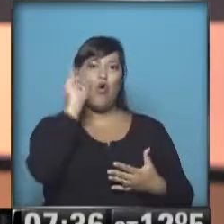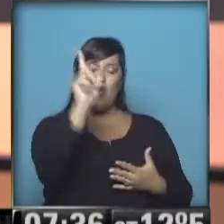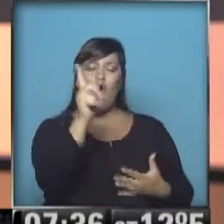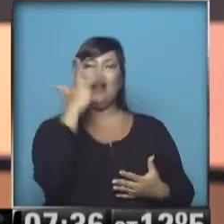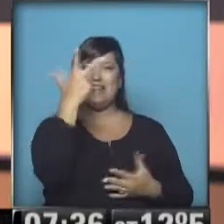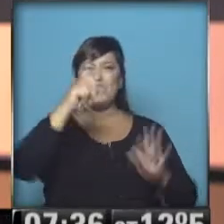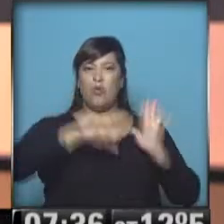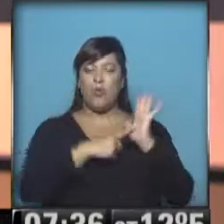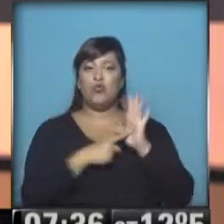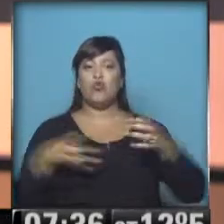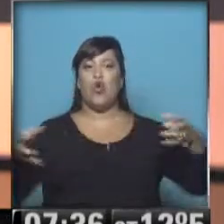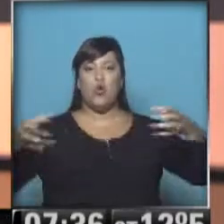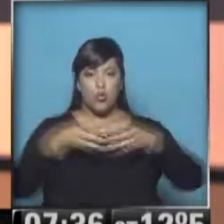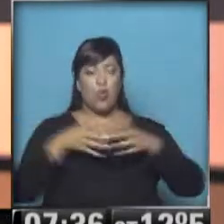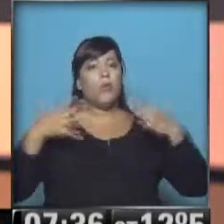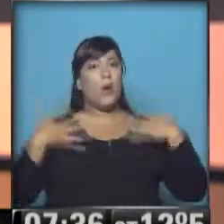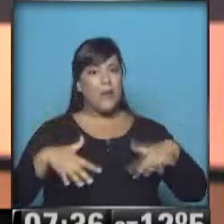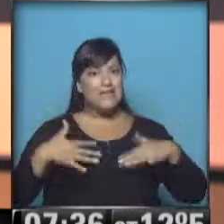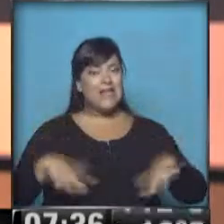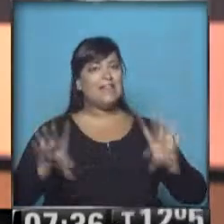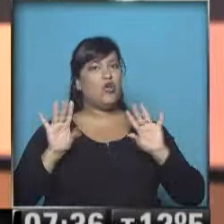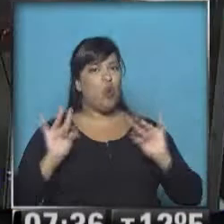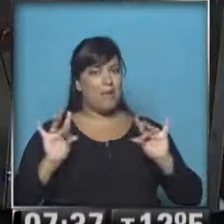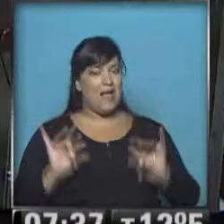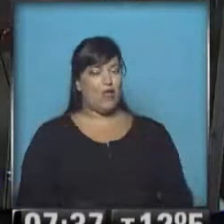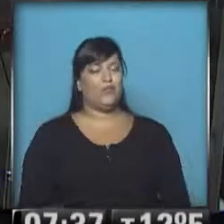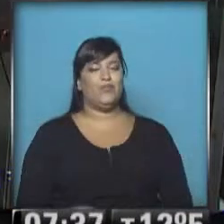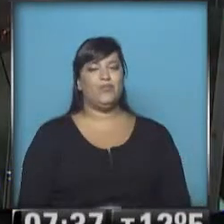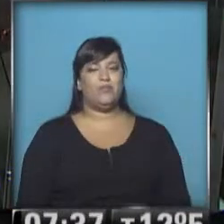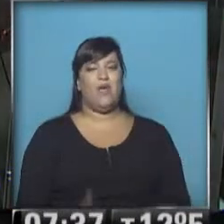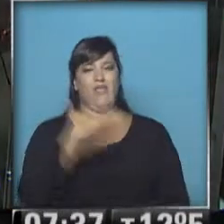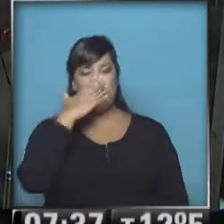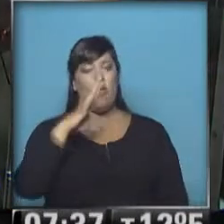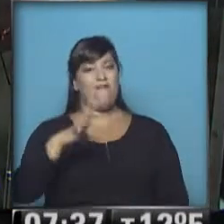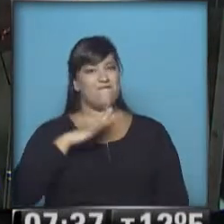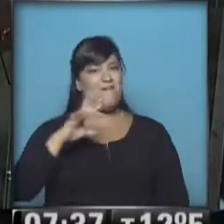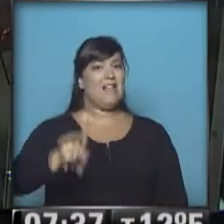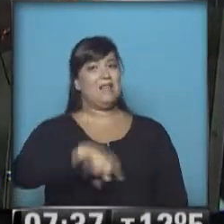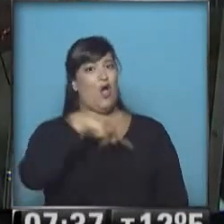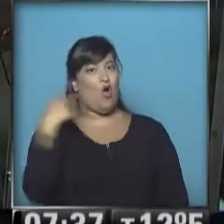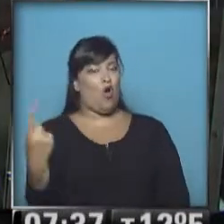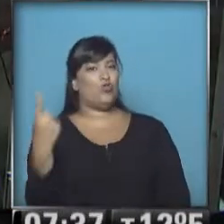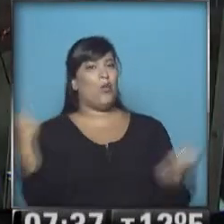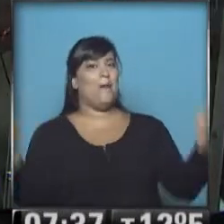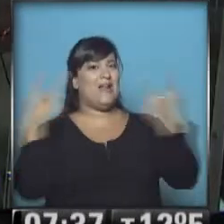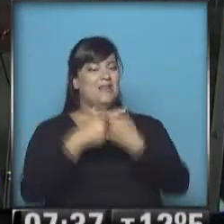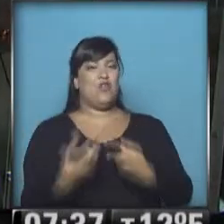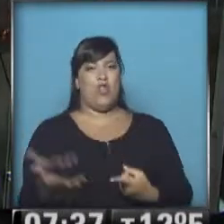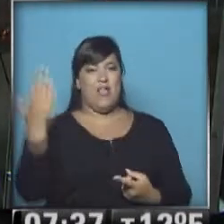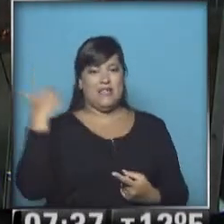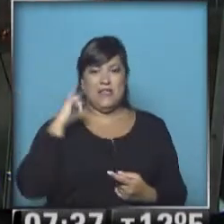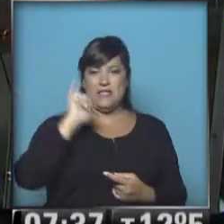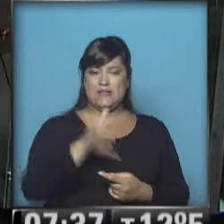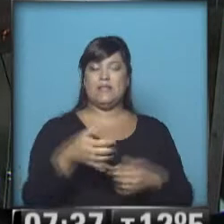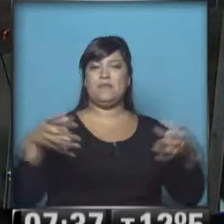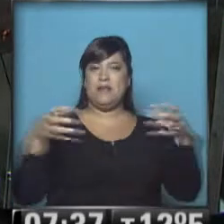3 puntos en un grupo que es bastante complicado. Bueno, bien. Después nos queda el otro partido de ayer. De el otro equipo que